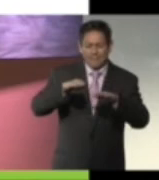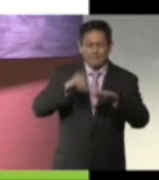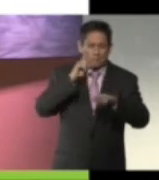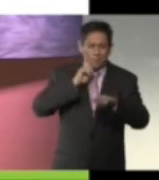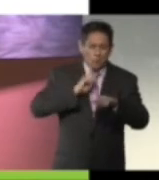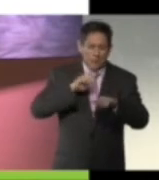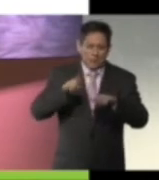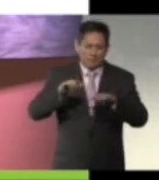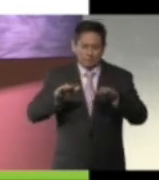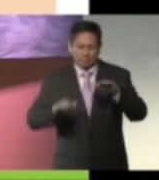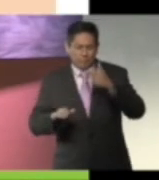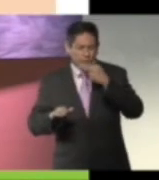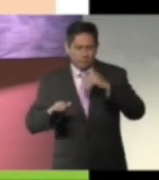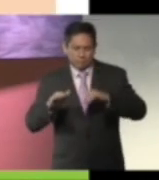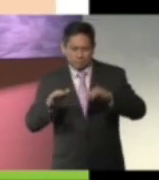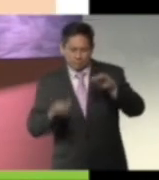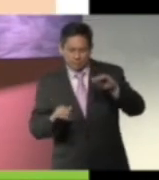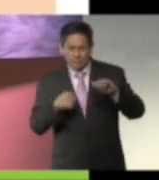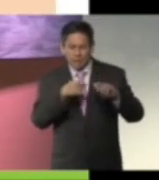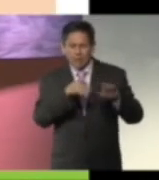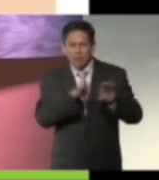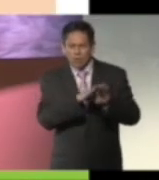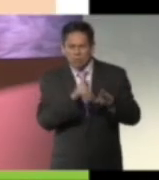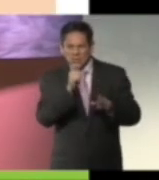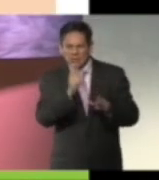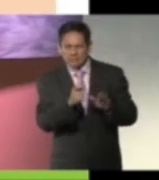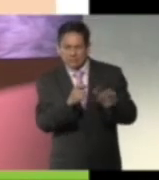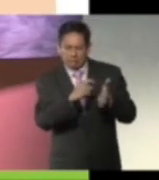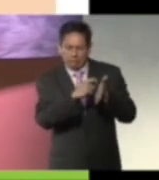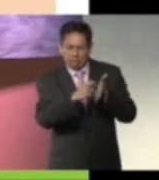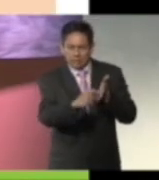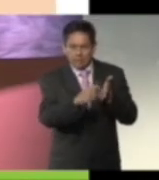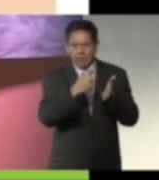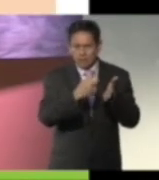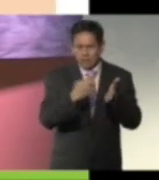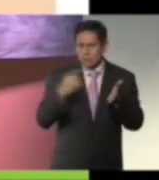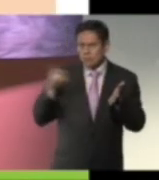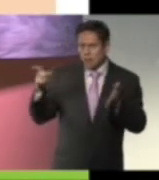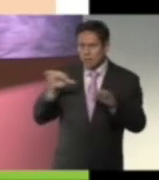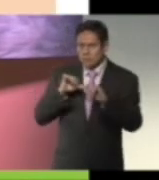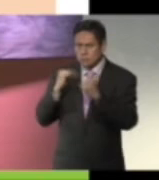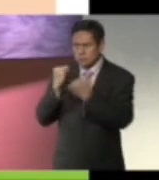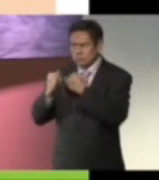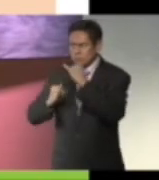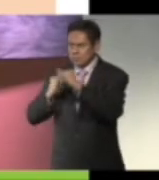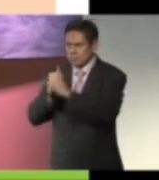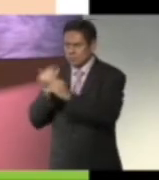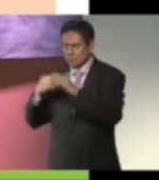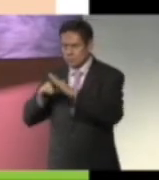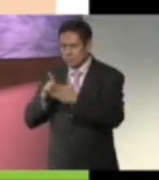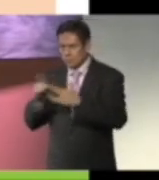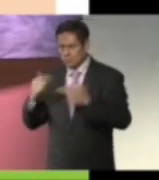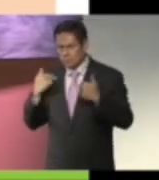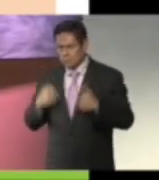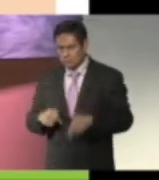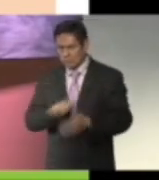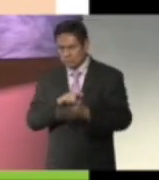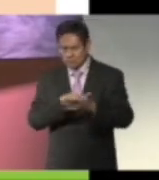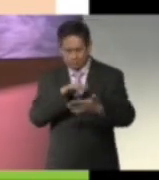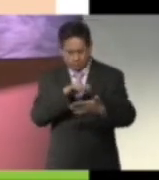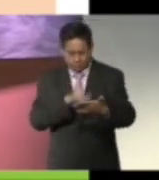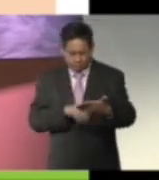tenemos? Tenemos entonces que pensar que México ha ratificado